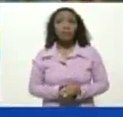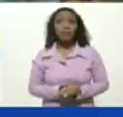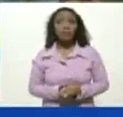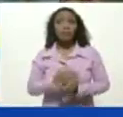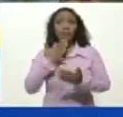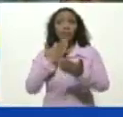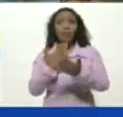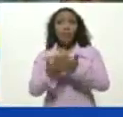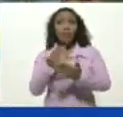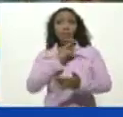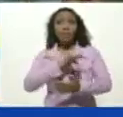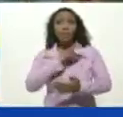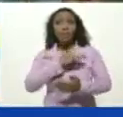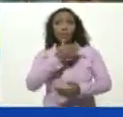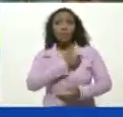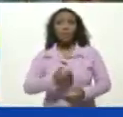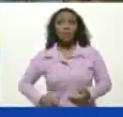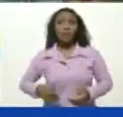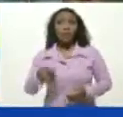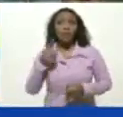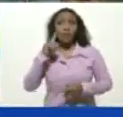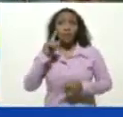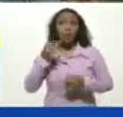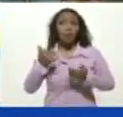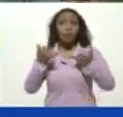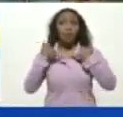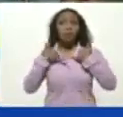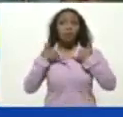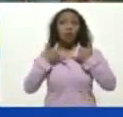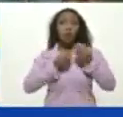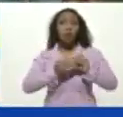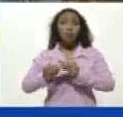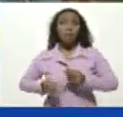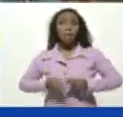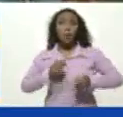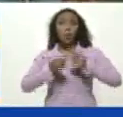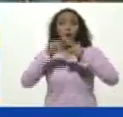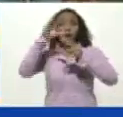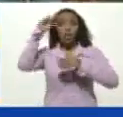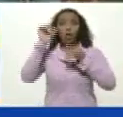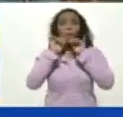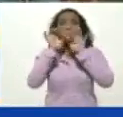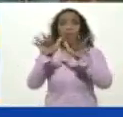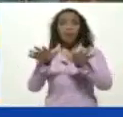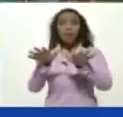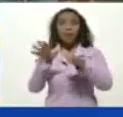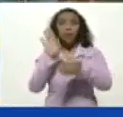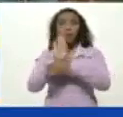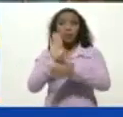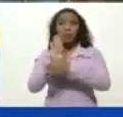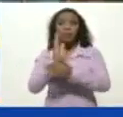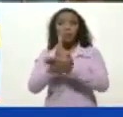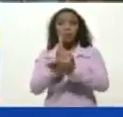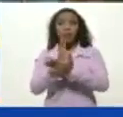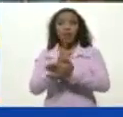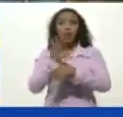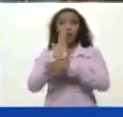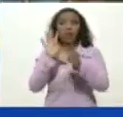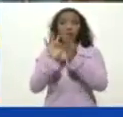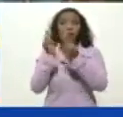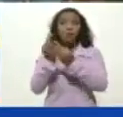Gracias, señor presidente. Y por autoconstrucción, señor presidente. Que Dios lo bendiga y lo cuide y cuide a su familia,